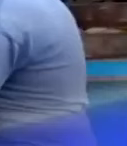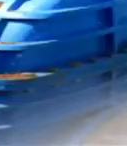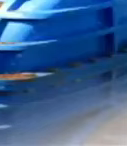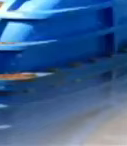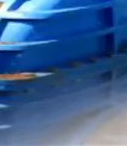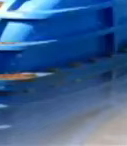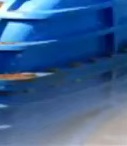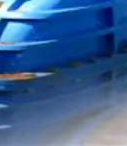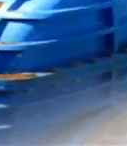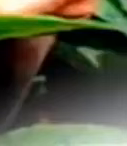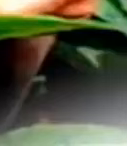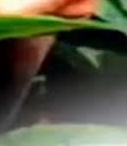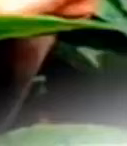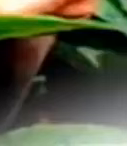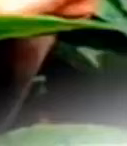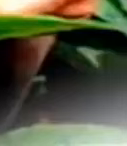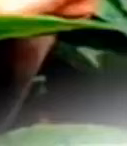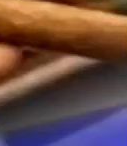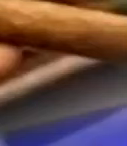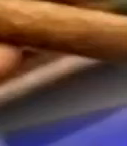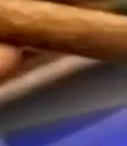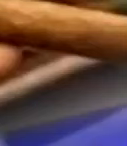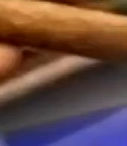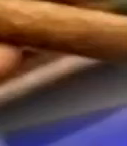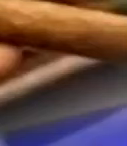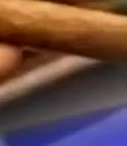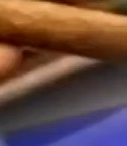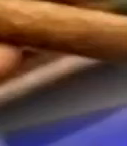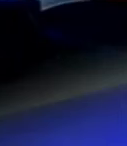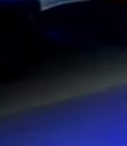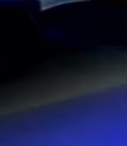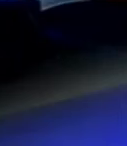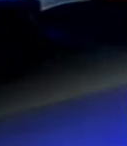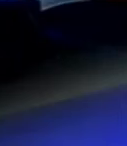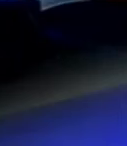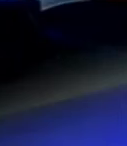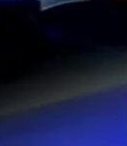de alimentos y hacer avanzar nuestra economía con eficiencia.